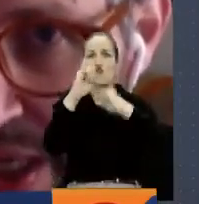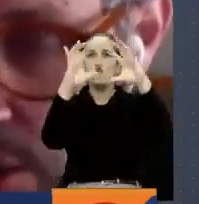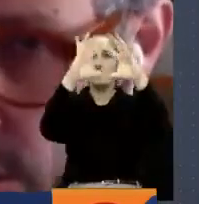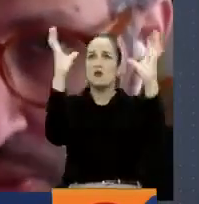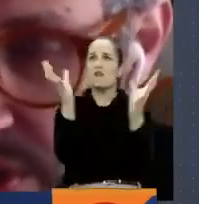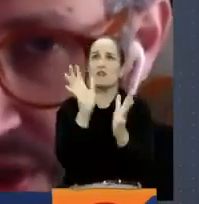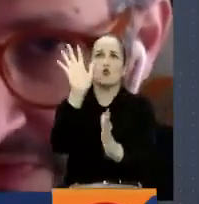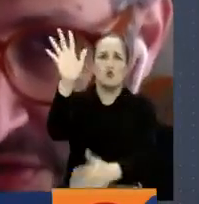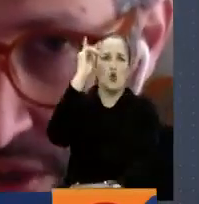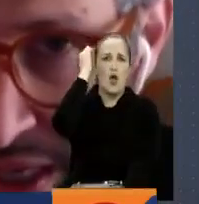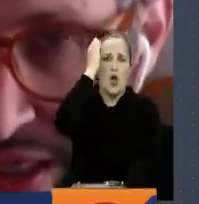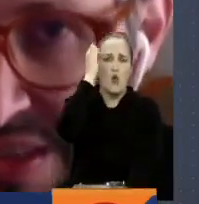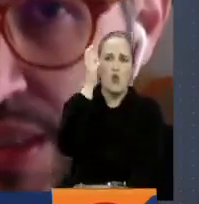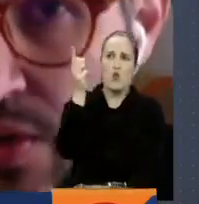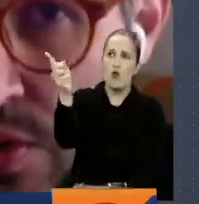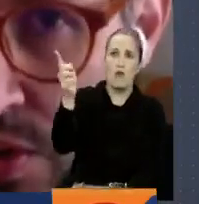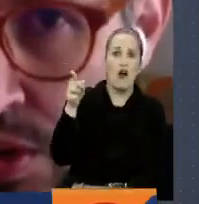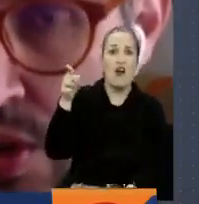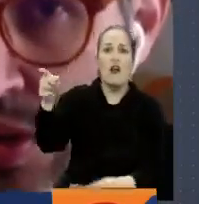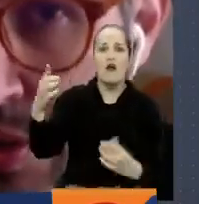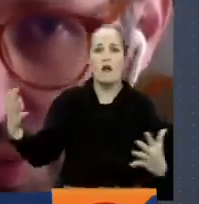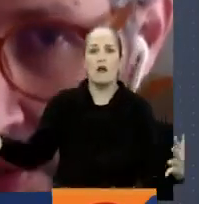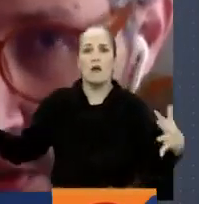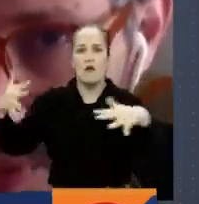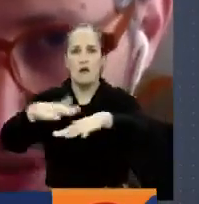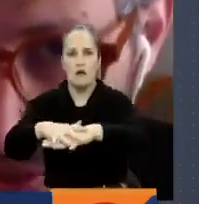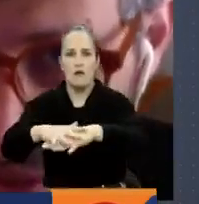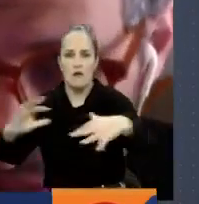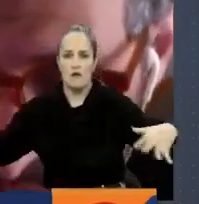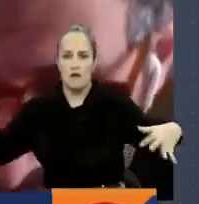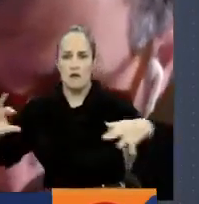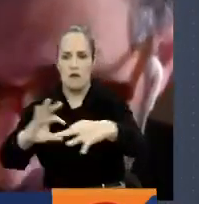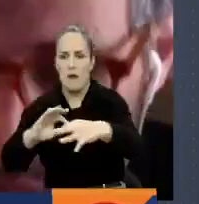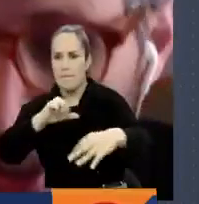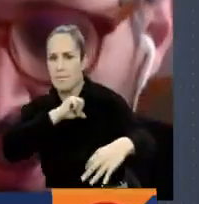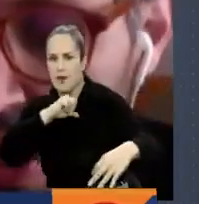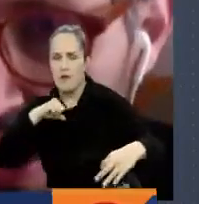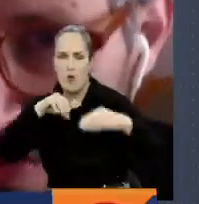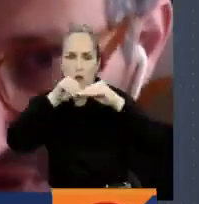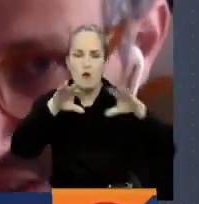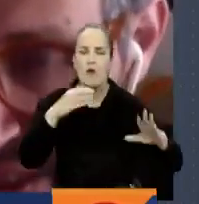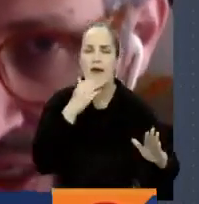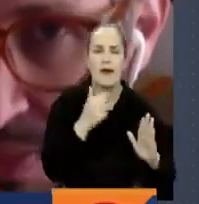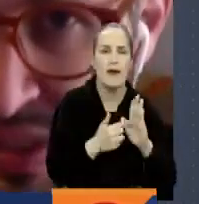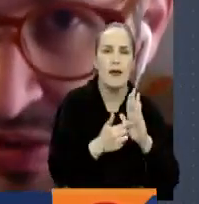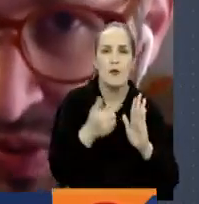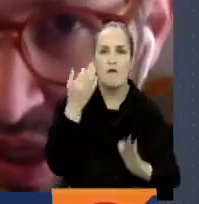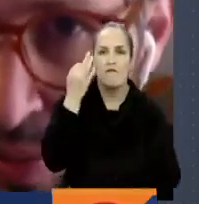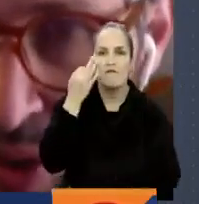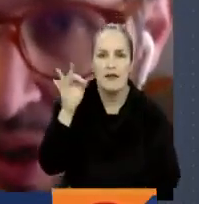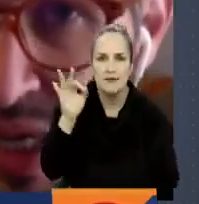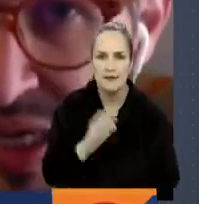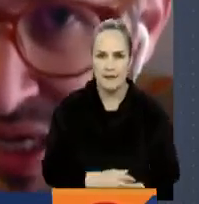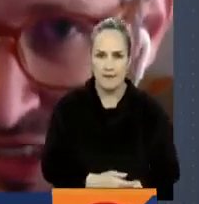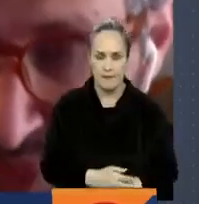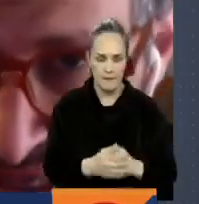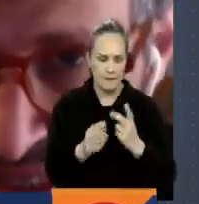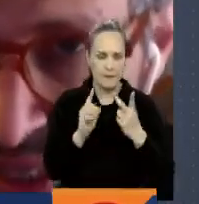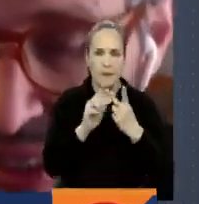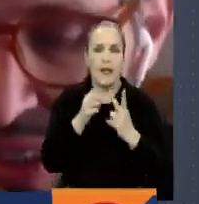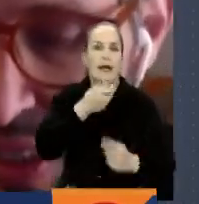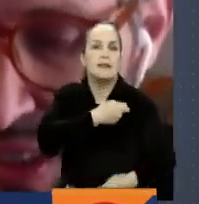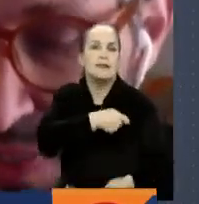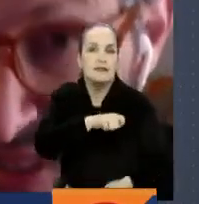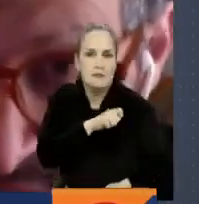Europa no podrían funcionar sin el concurso de lo público pensemos en por ejemplo en Francia pensemos por ejemplo en